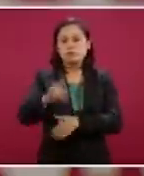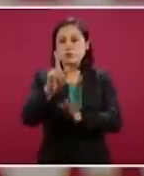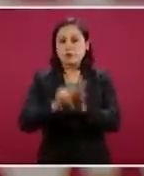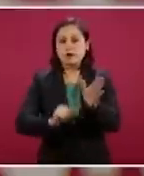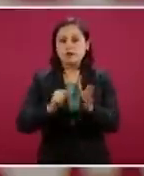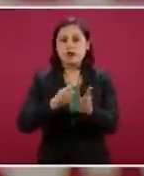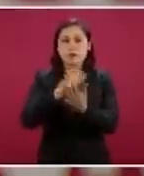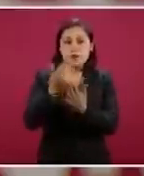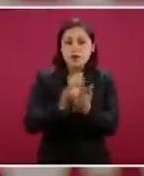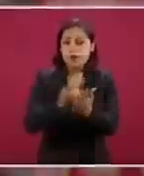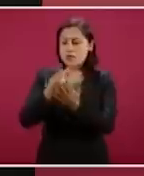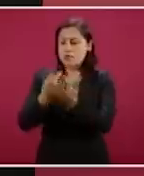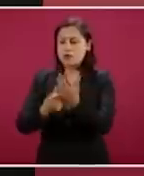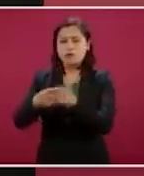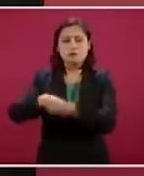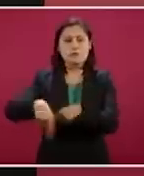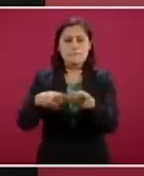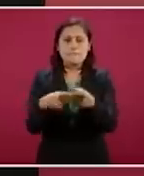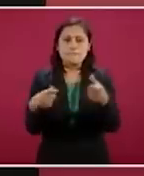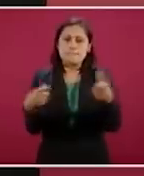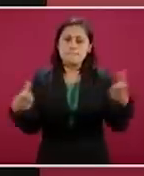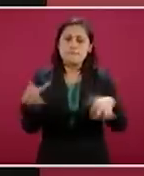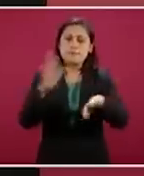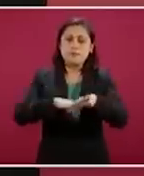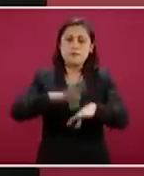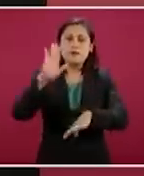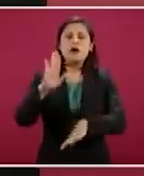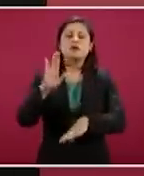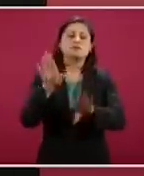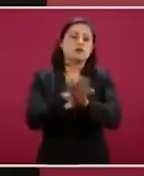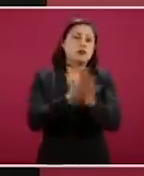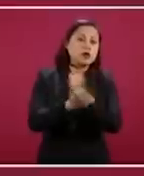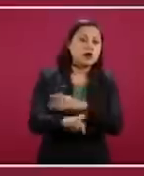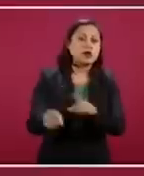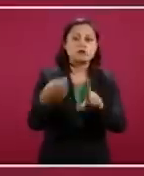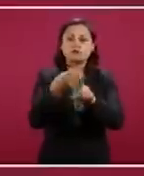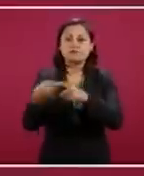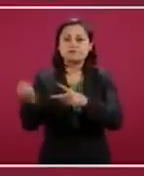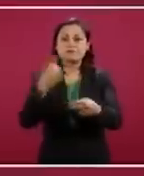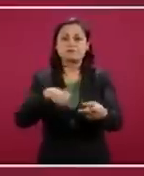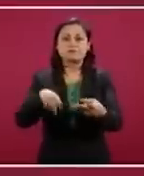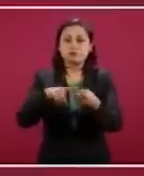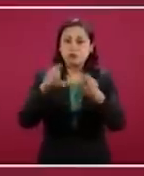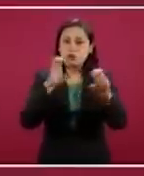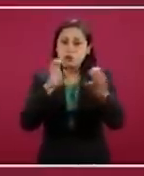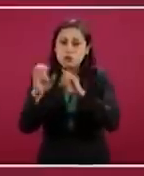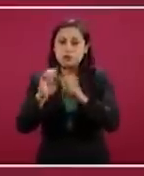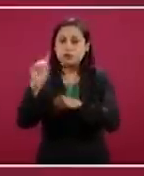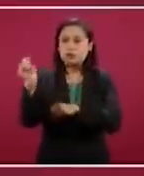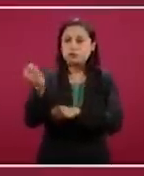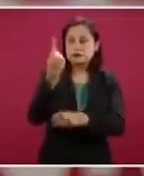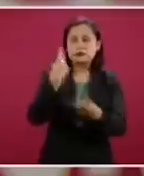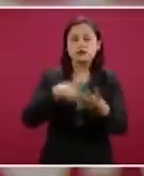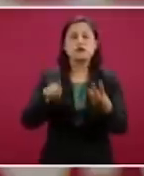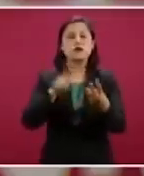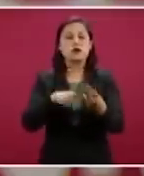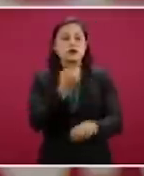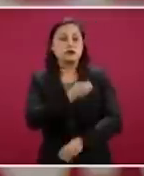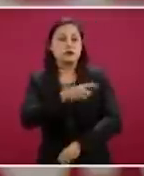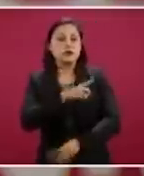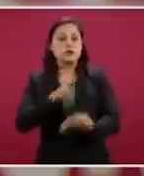muchos proyectos más en logística, comunicaciones, telecomunicaciones, salud, turismo,